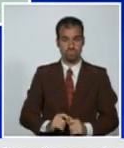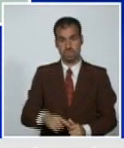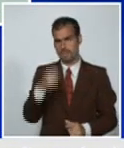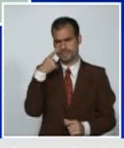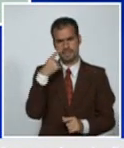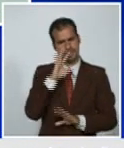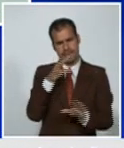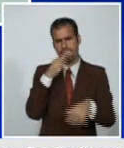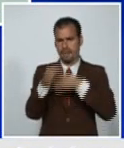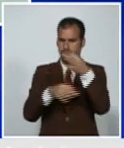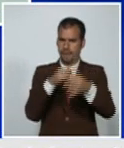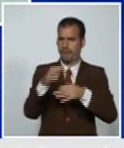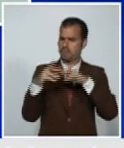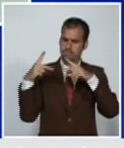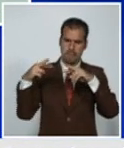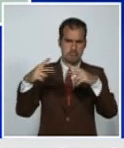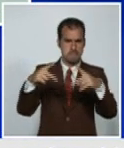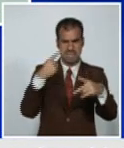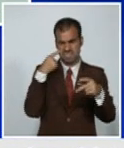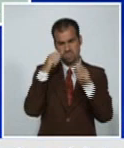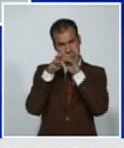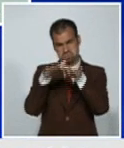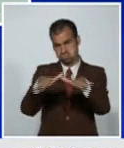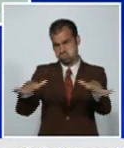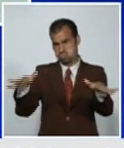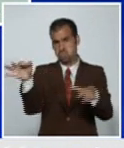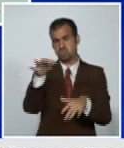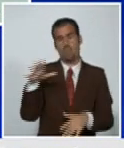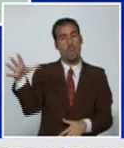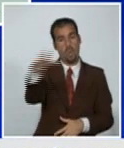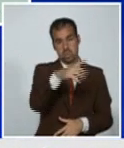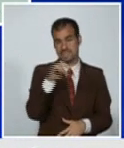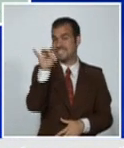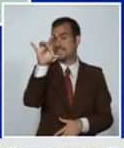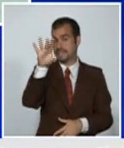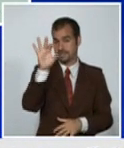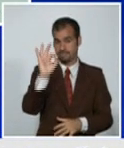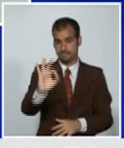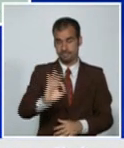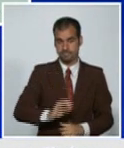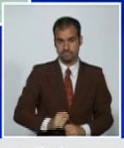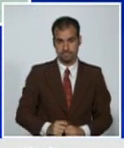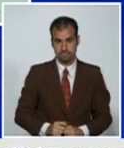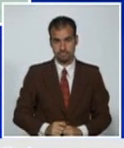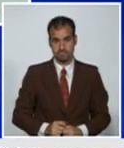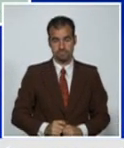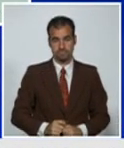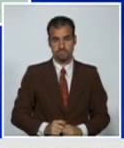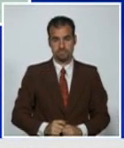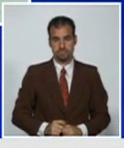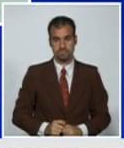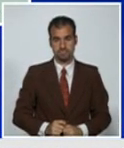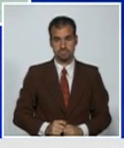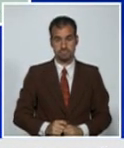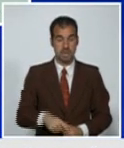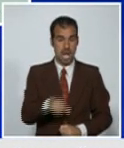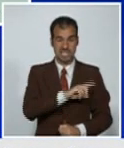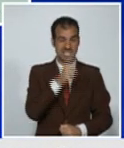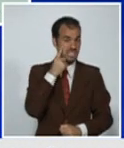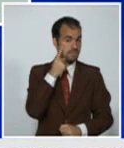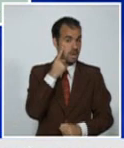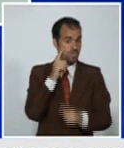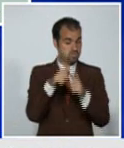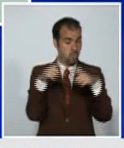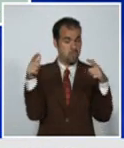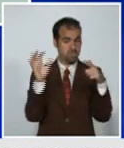explicado y como está ocurriendo en sus 15 municipios. Ayer con la cifra más alta